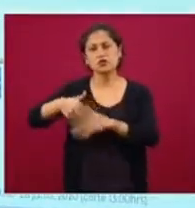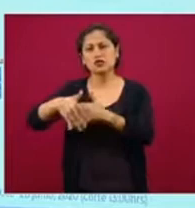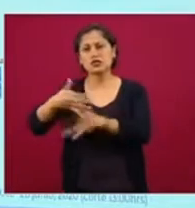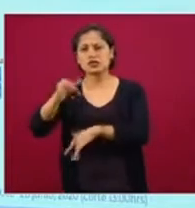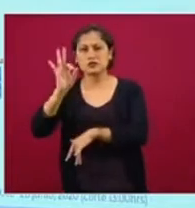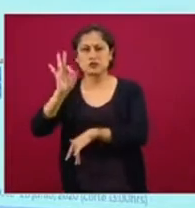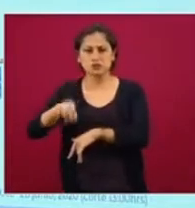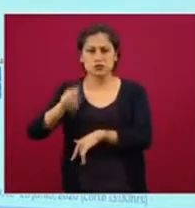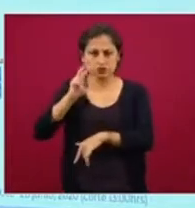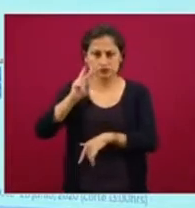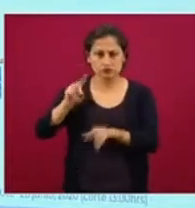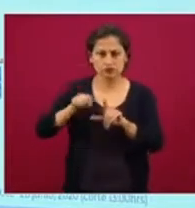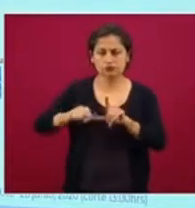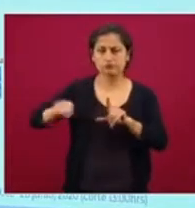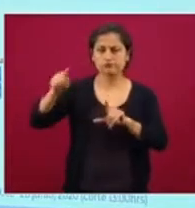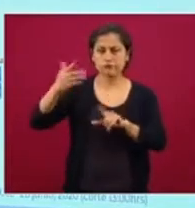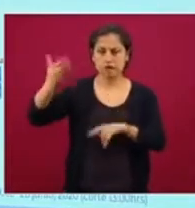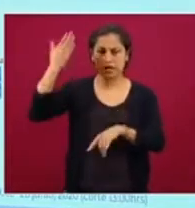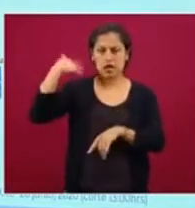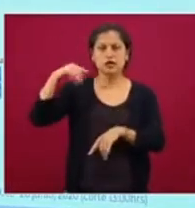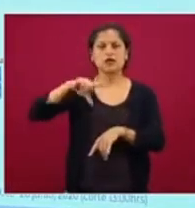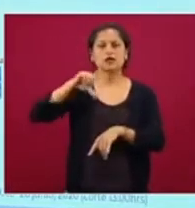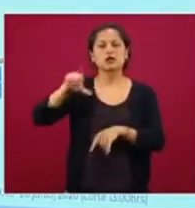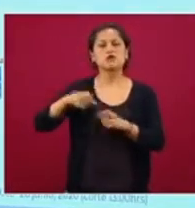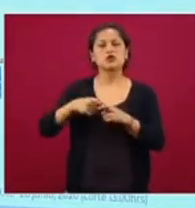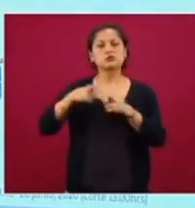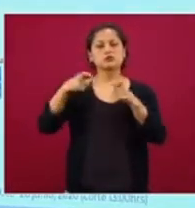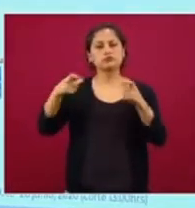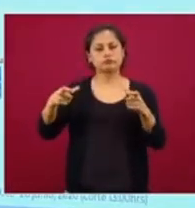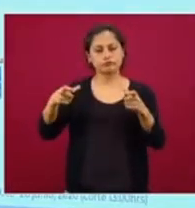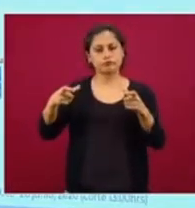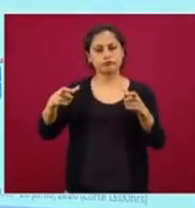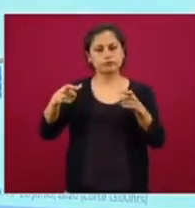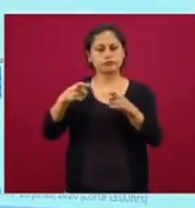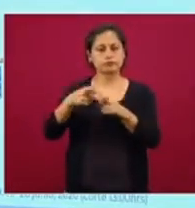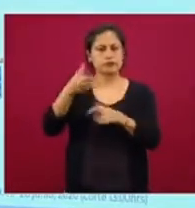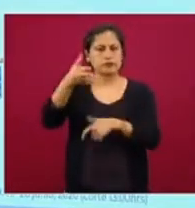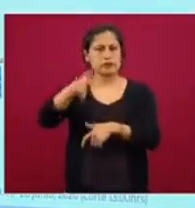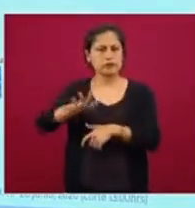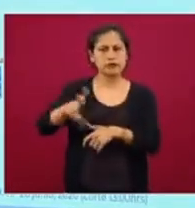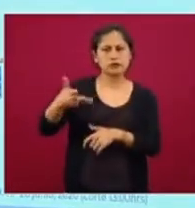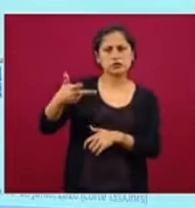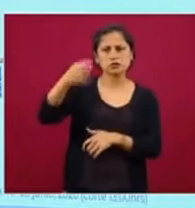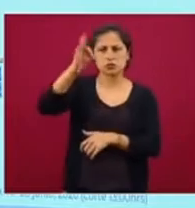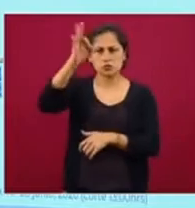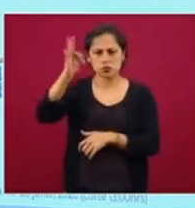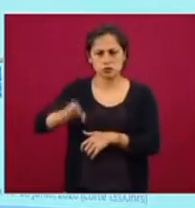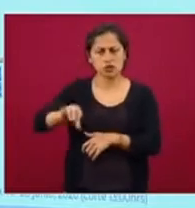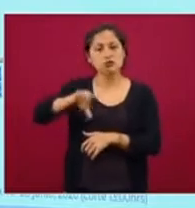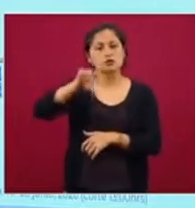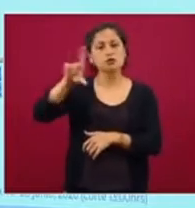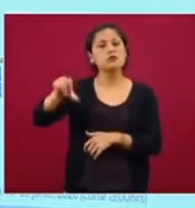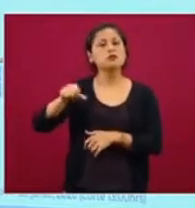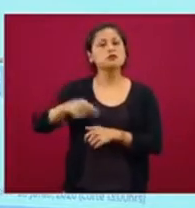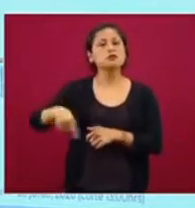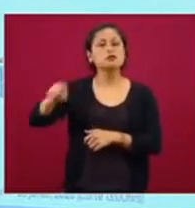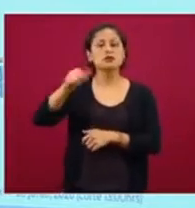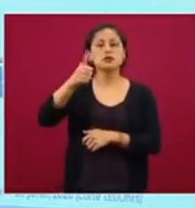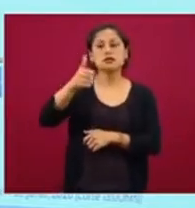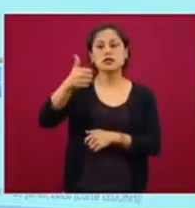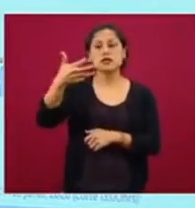de la curva, y luego empezaron a llegar a 10 u 8%, y luego empezaron a llegar a 6